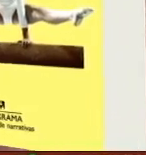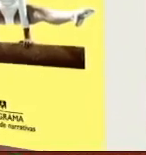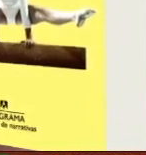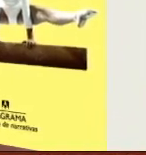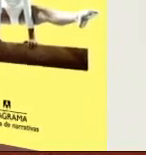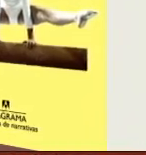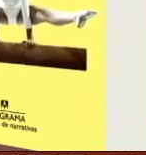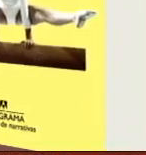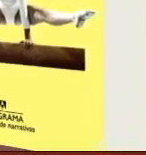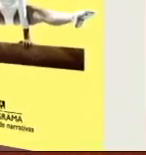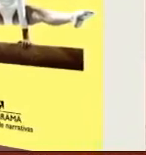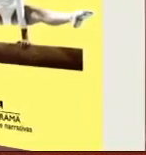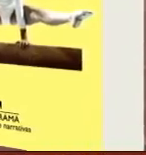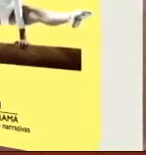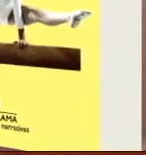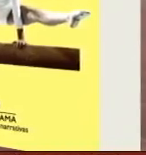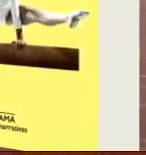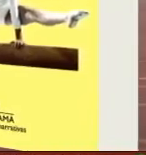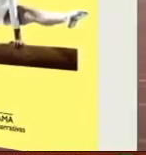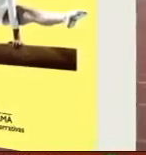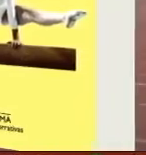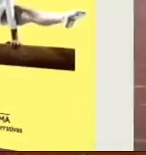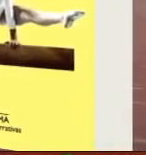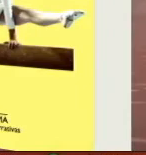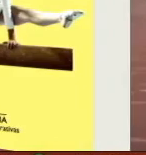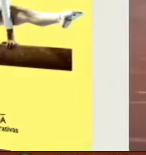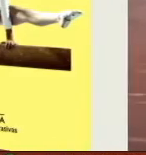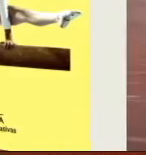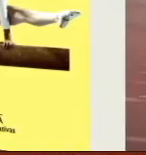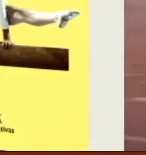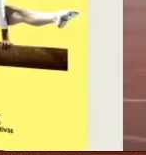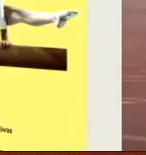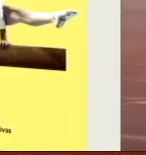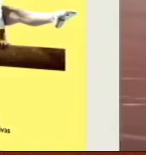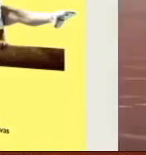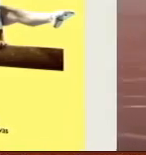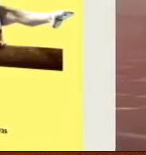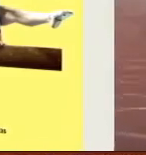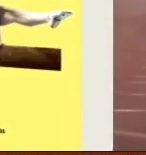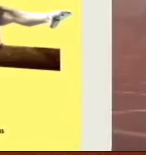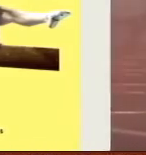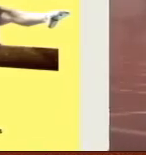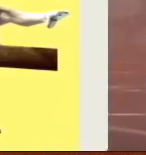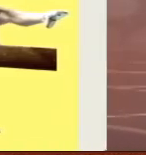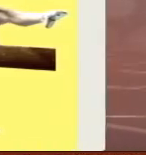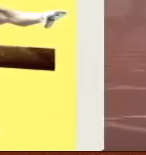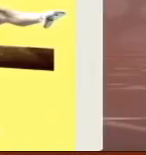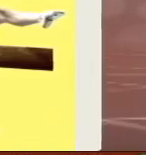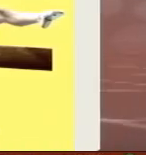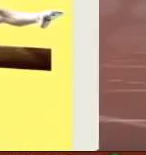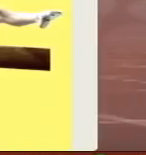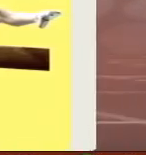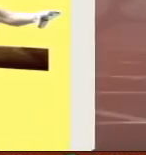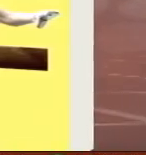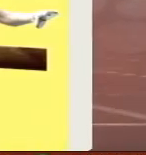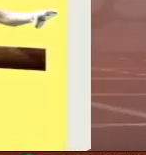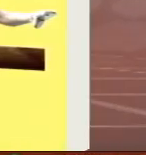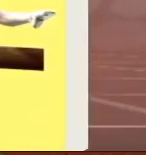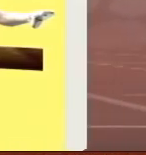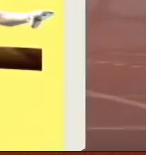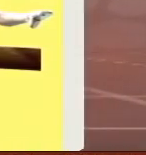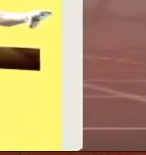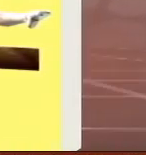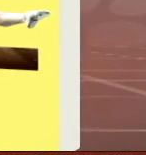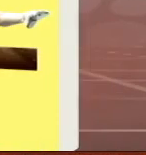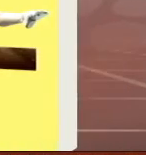gimnasia, norteamericana ella, Simone Biles, y les quiero recomendar esta novela titulada La pequeña comunista que